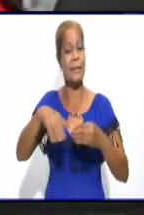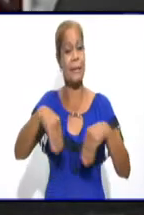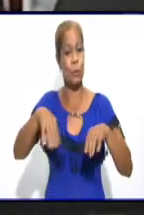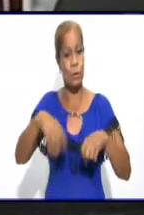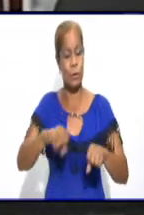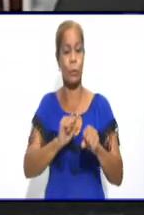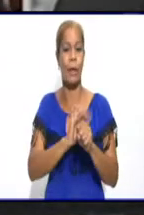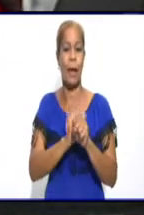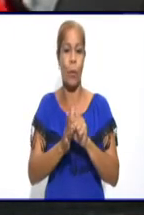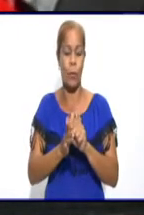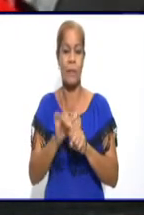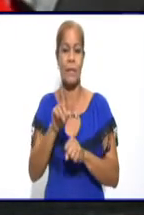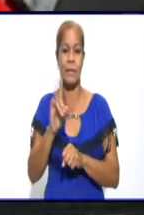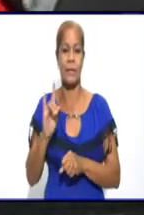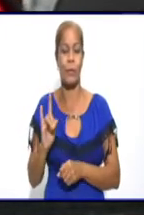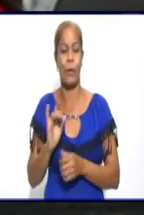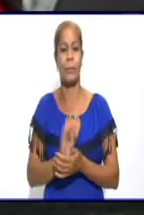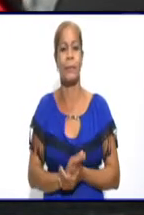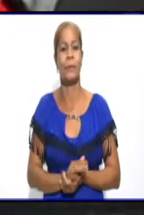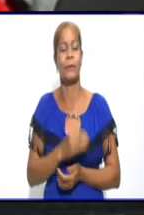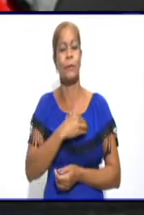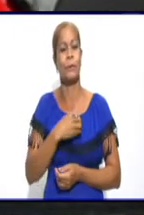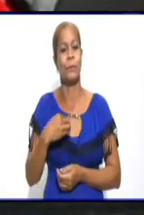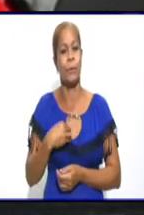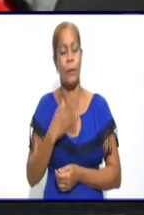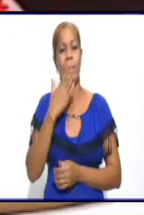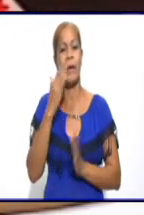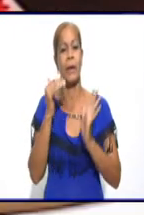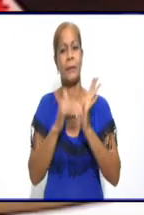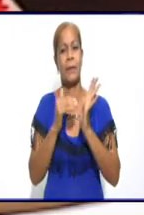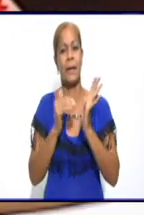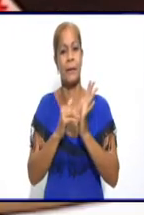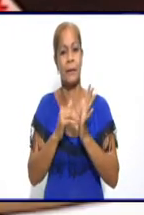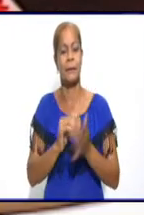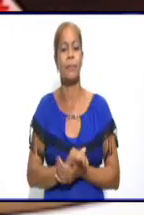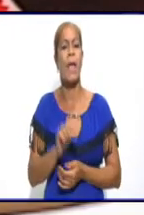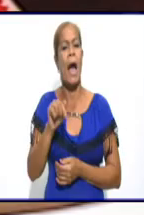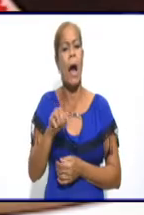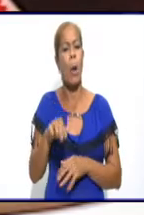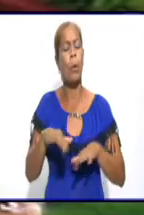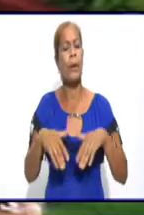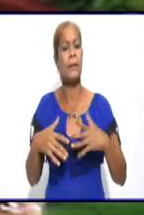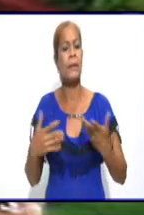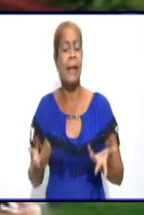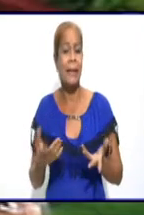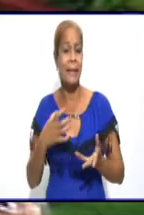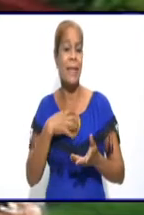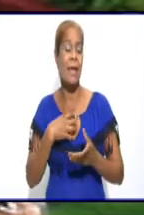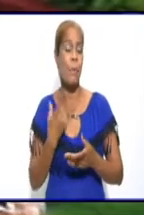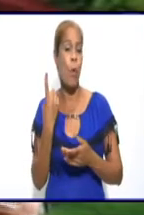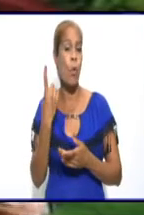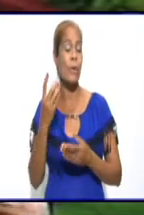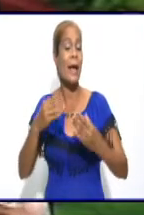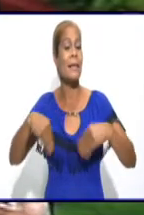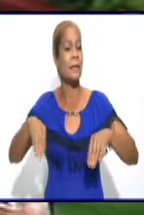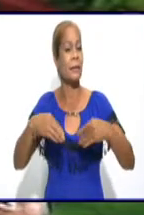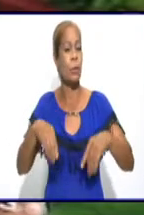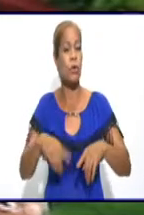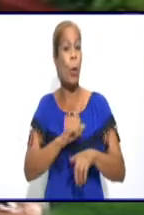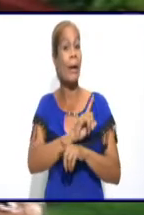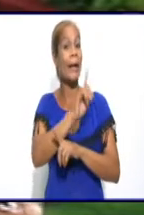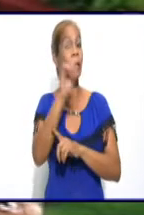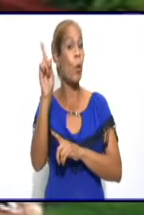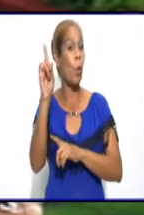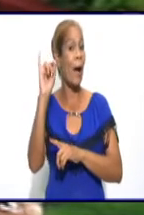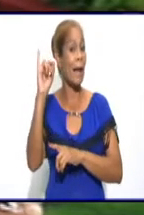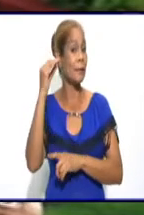es para ti yo en el gracias por la oportunidad estamos viviendo situaciones que nunca imaginamos estamos